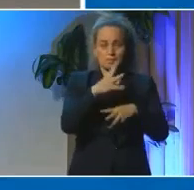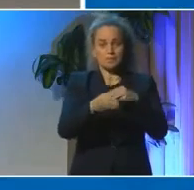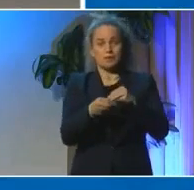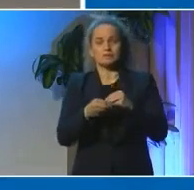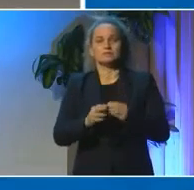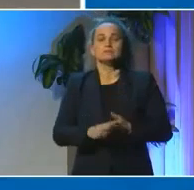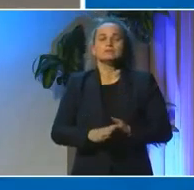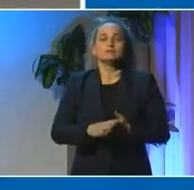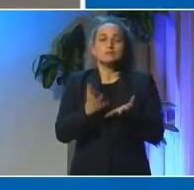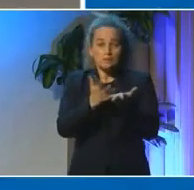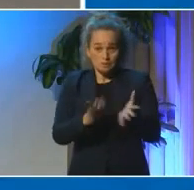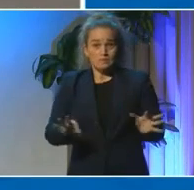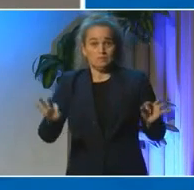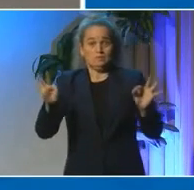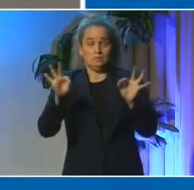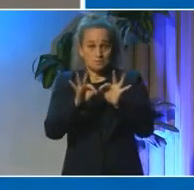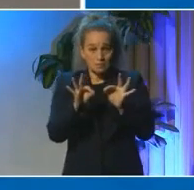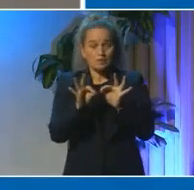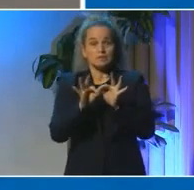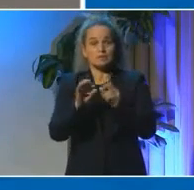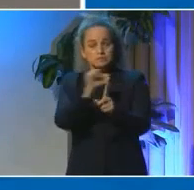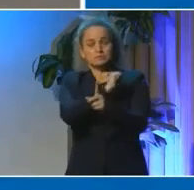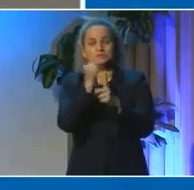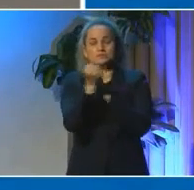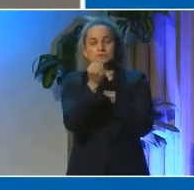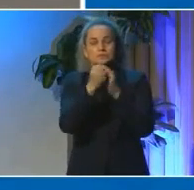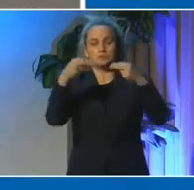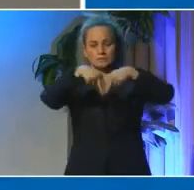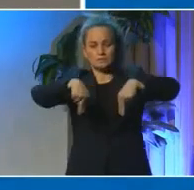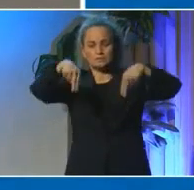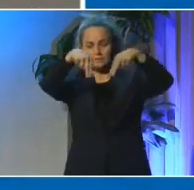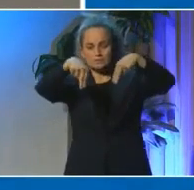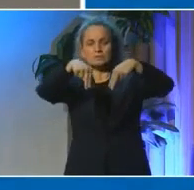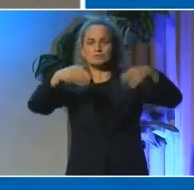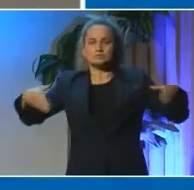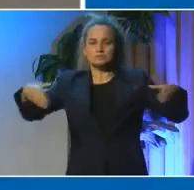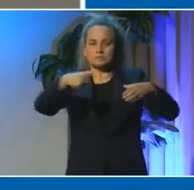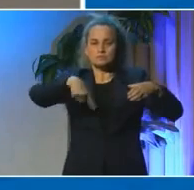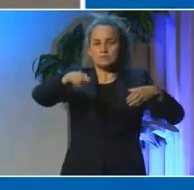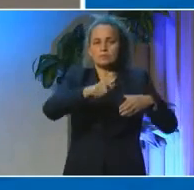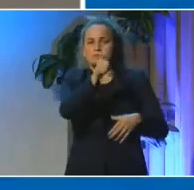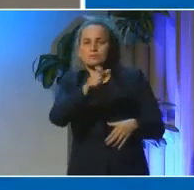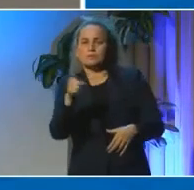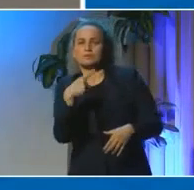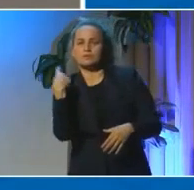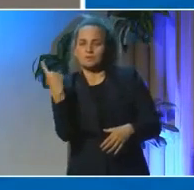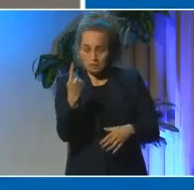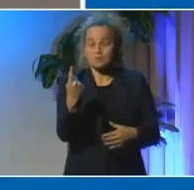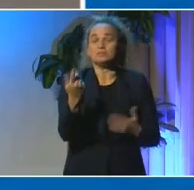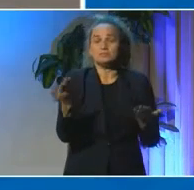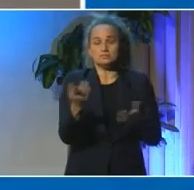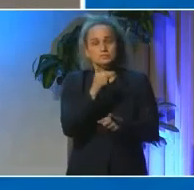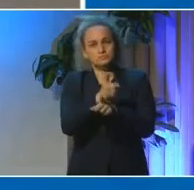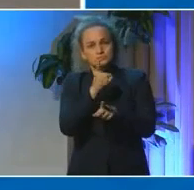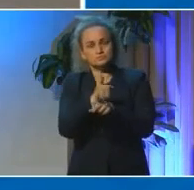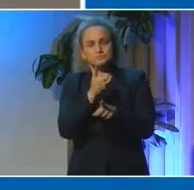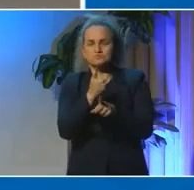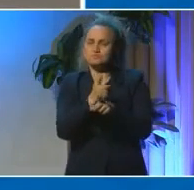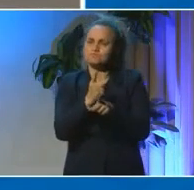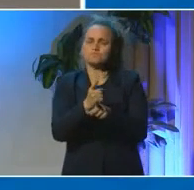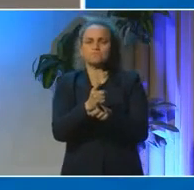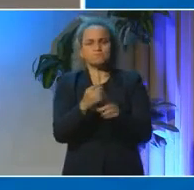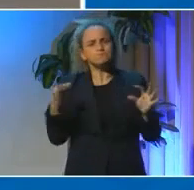duda pues es la la la la sociedad qué tanto la sociedad y la gente efectivamente está haciendo la